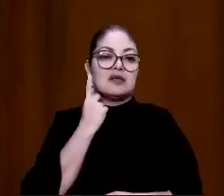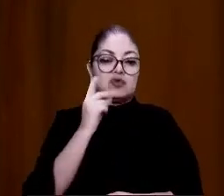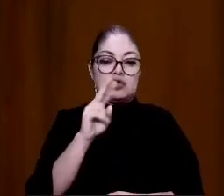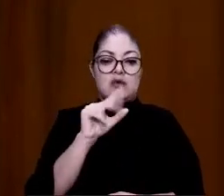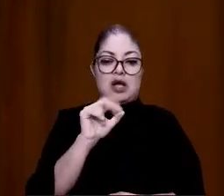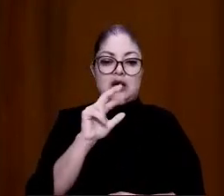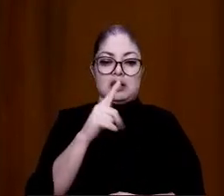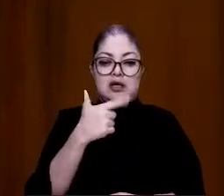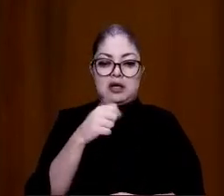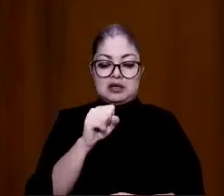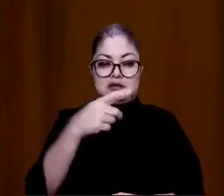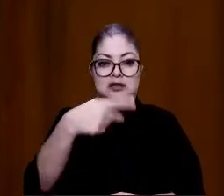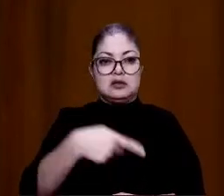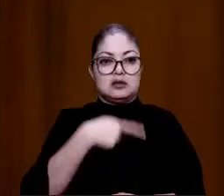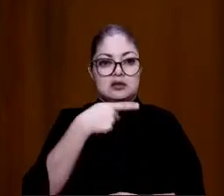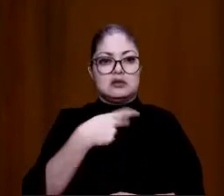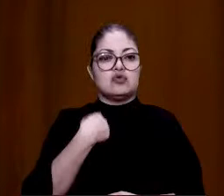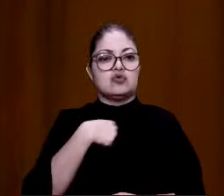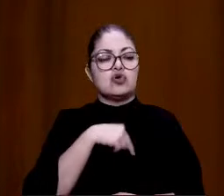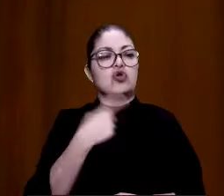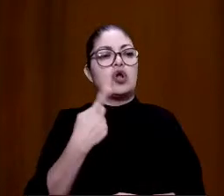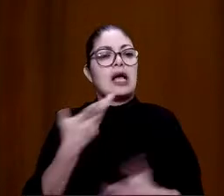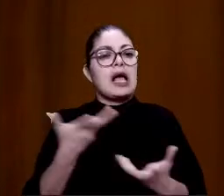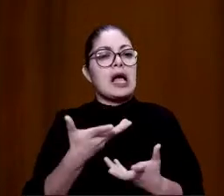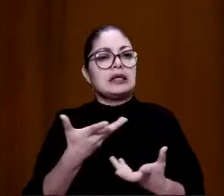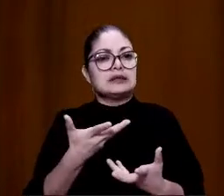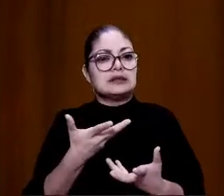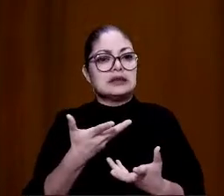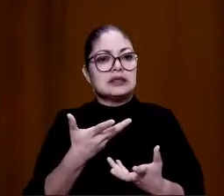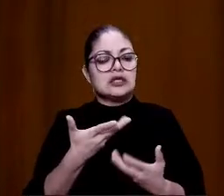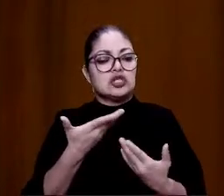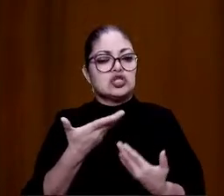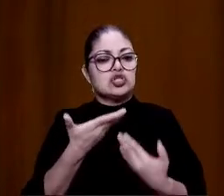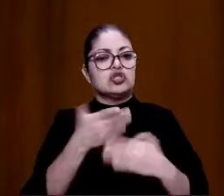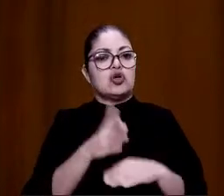Vargas, ¿qué hemos hecho para el tema de los